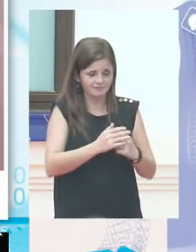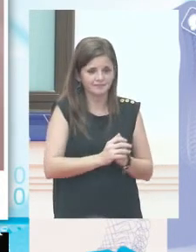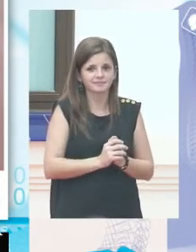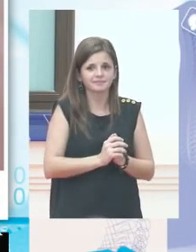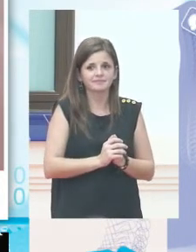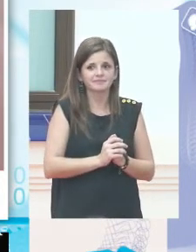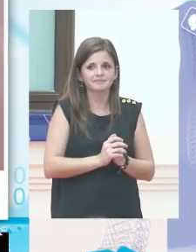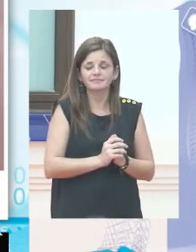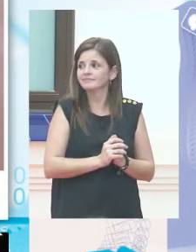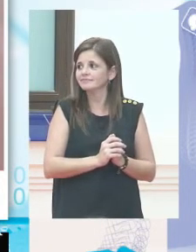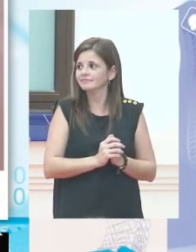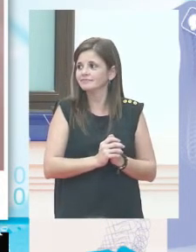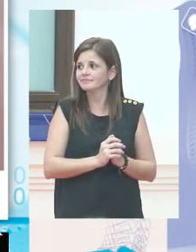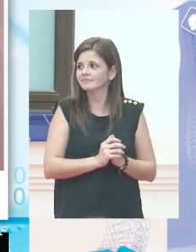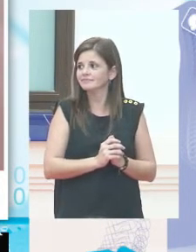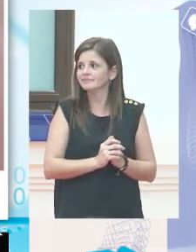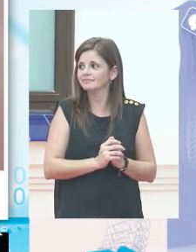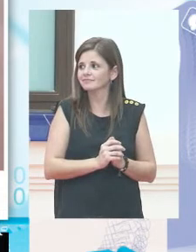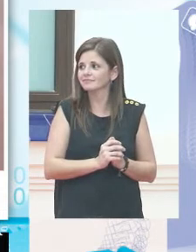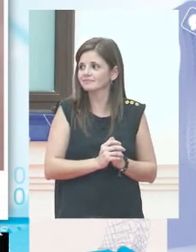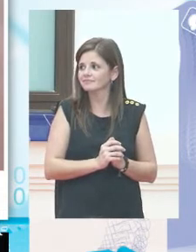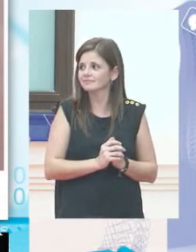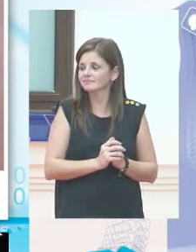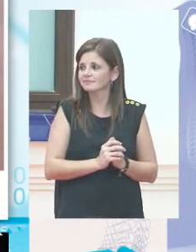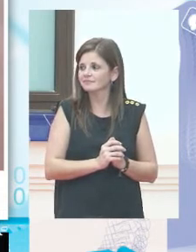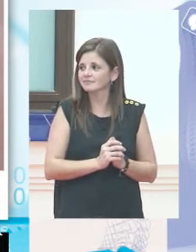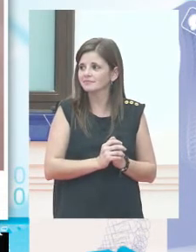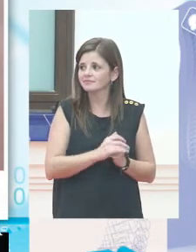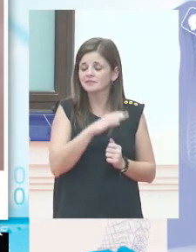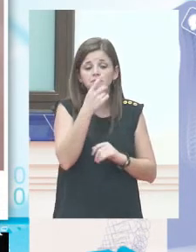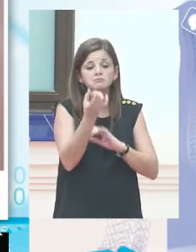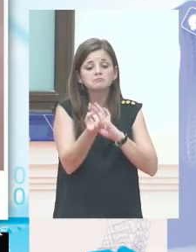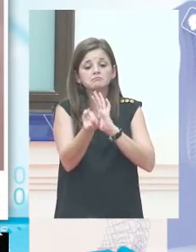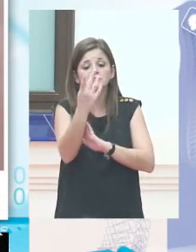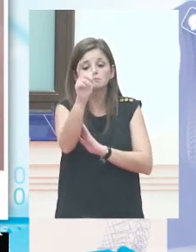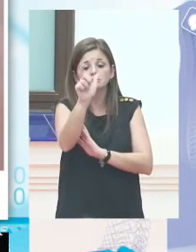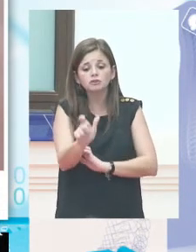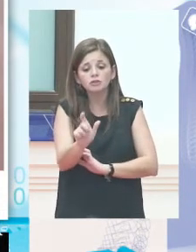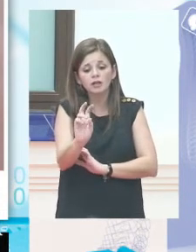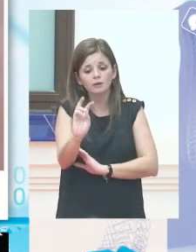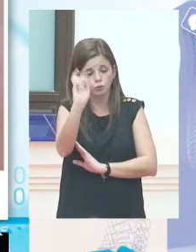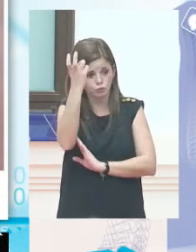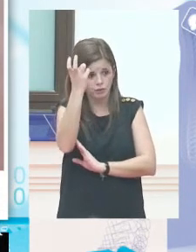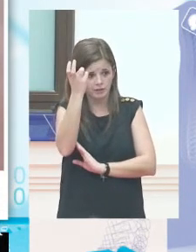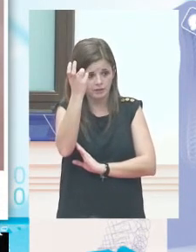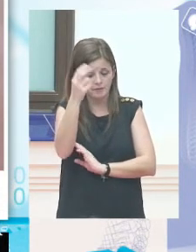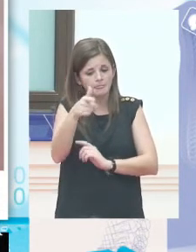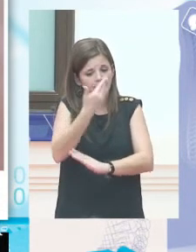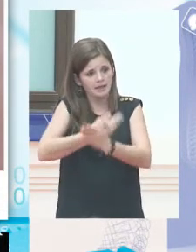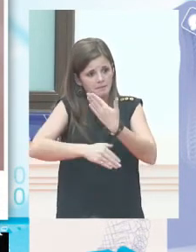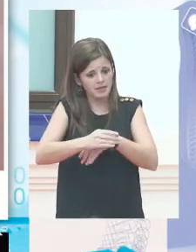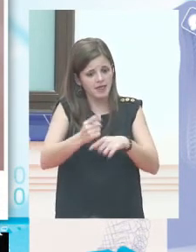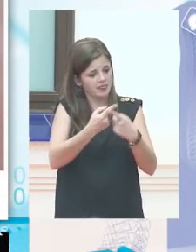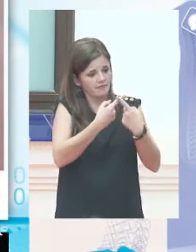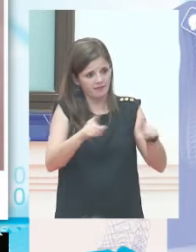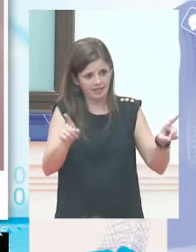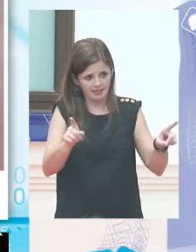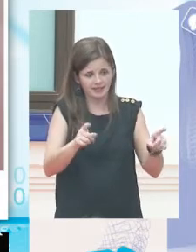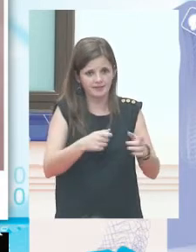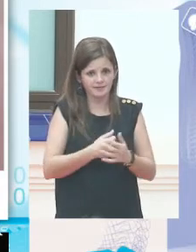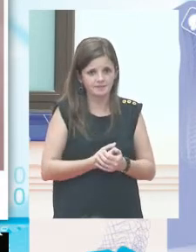continuación vamos a lanzar otra persona con otro tipo de discapacidad. El